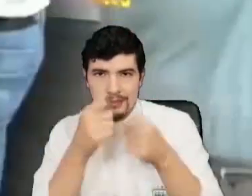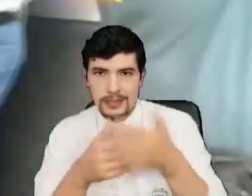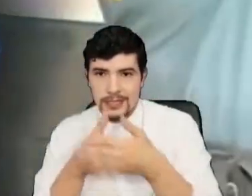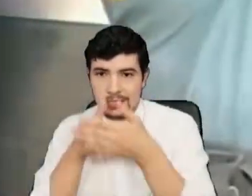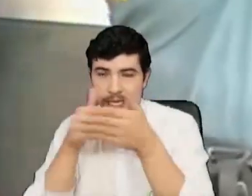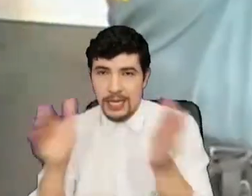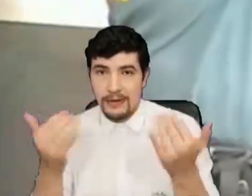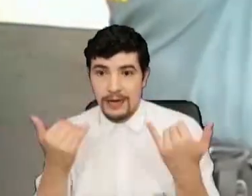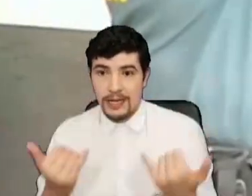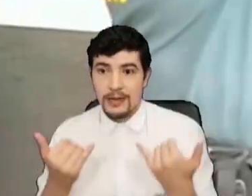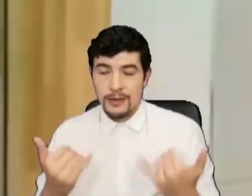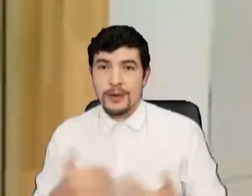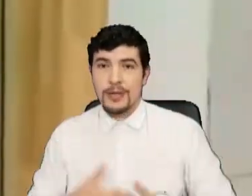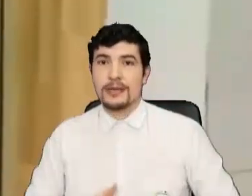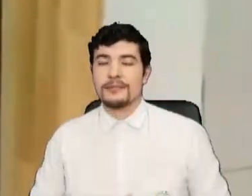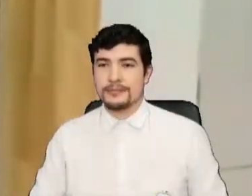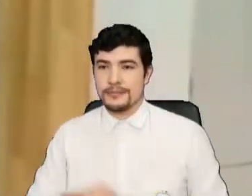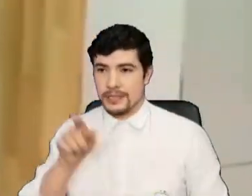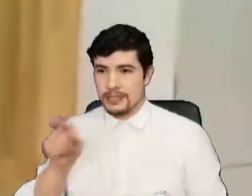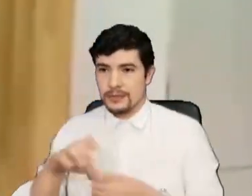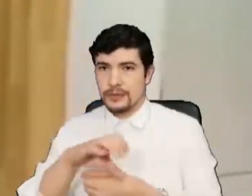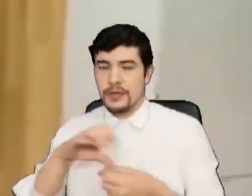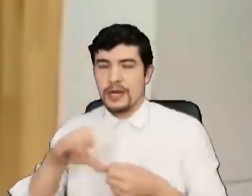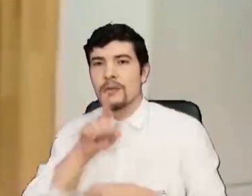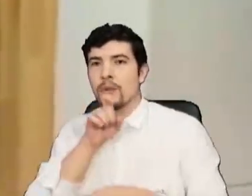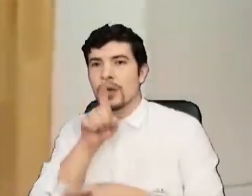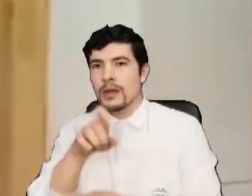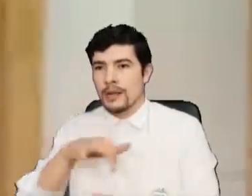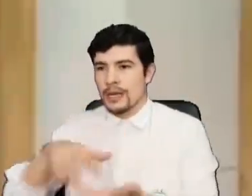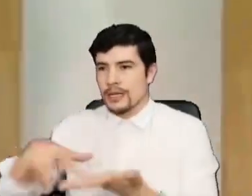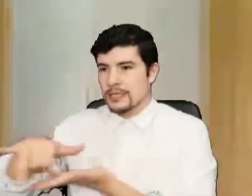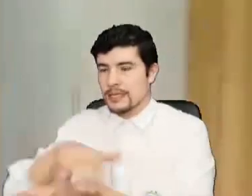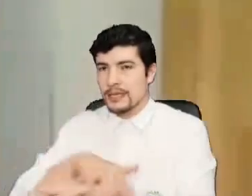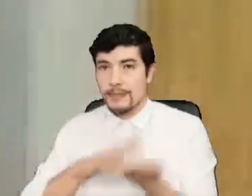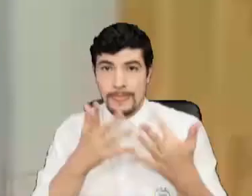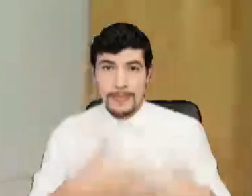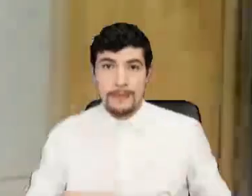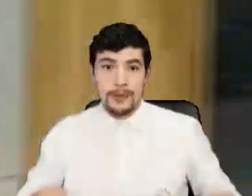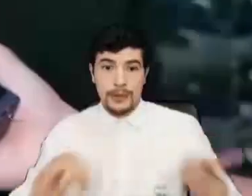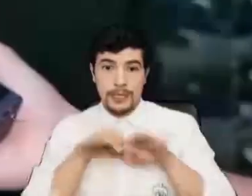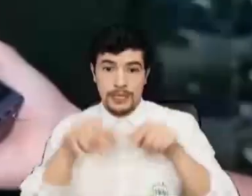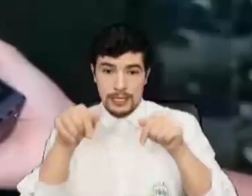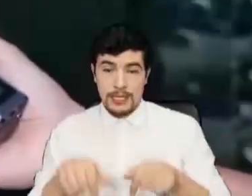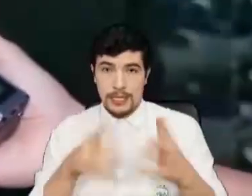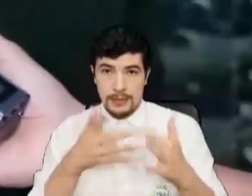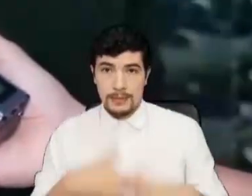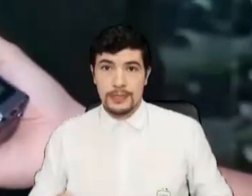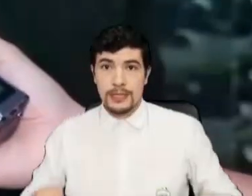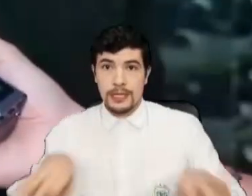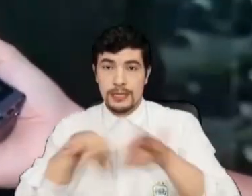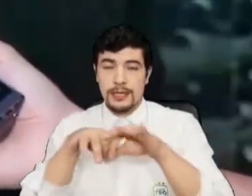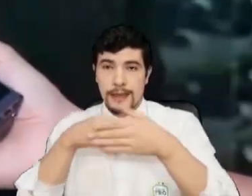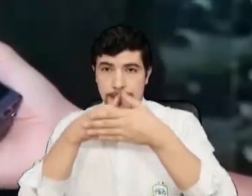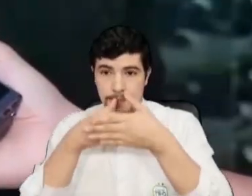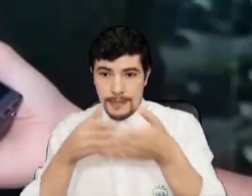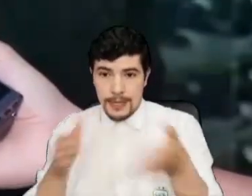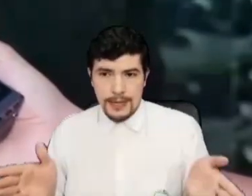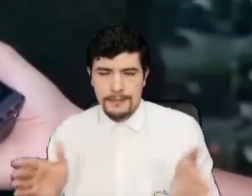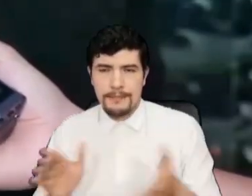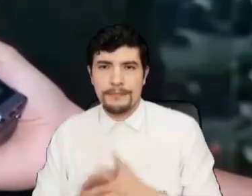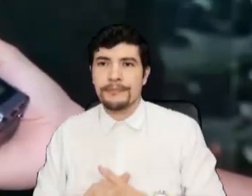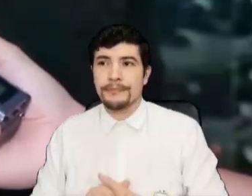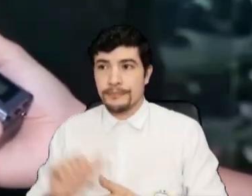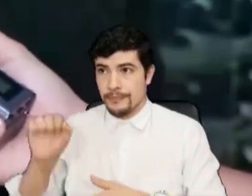reapertura gradual en Bucaramanga y Santander. Lo importante de la apertura de estos centros comerciales es, por un lado, que se haya dispuesto